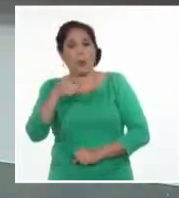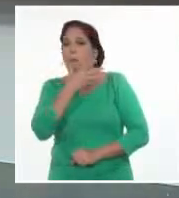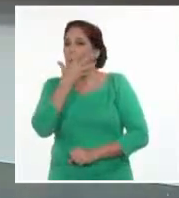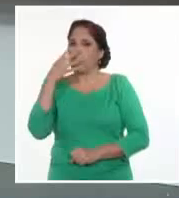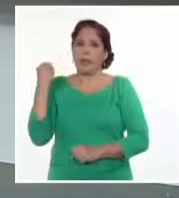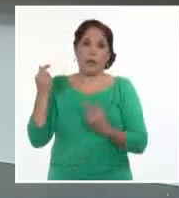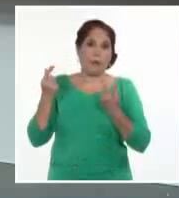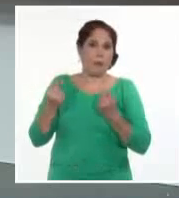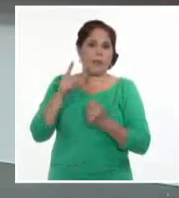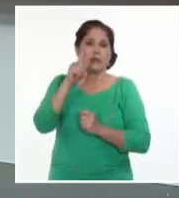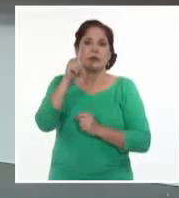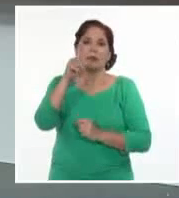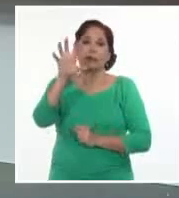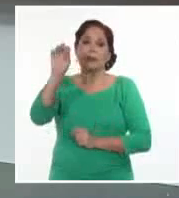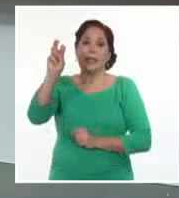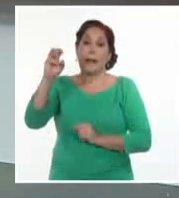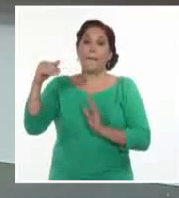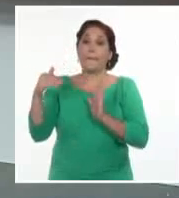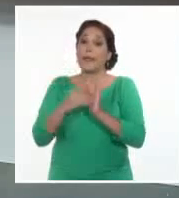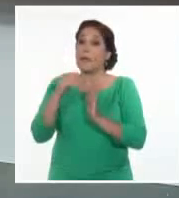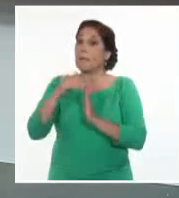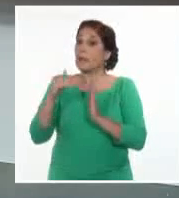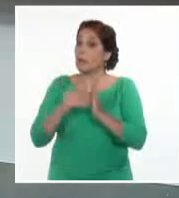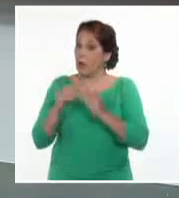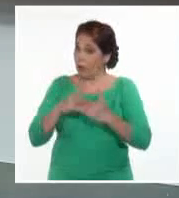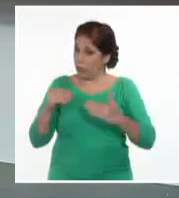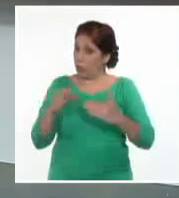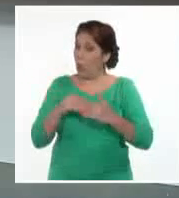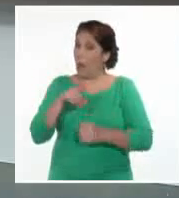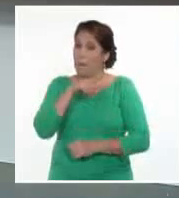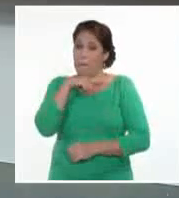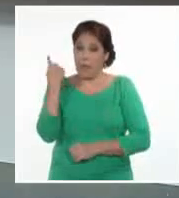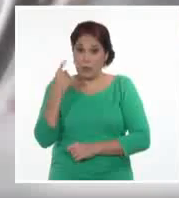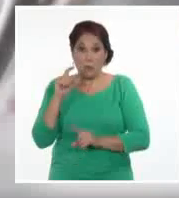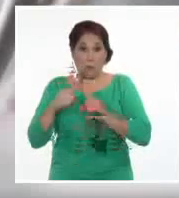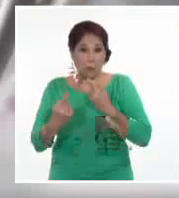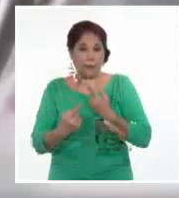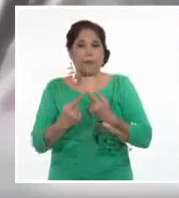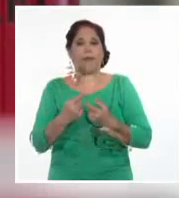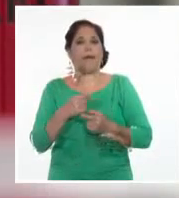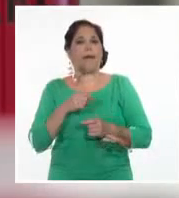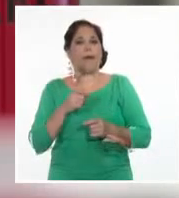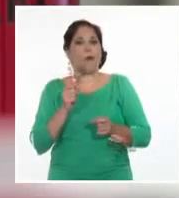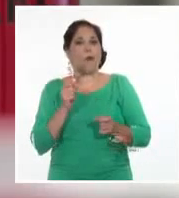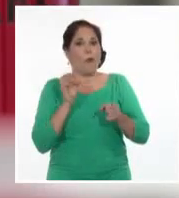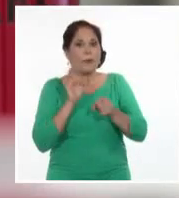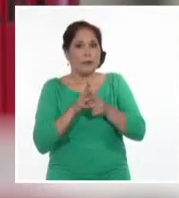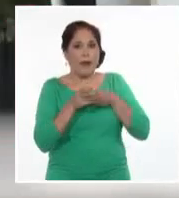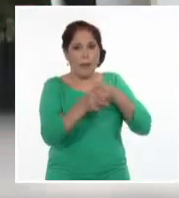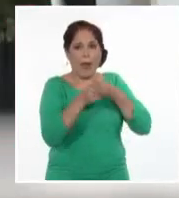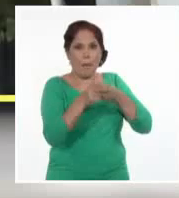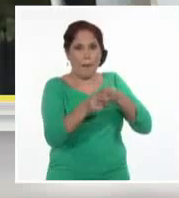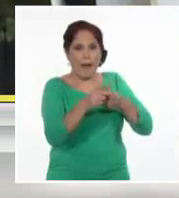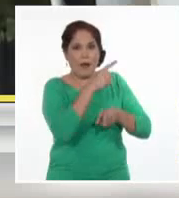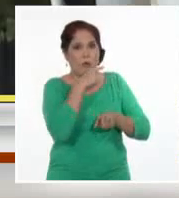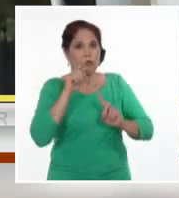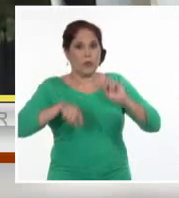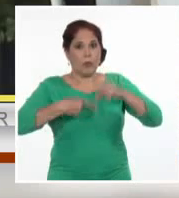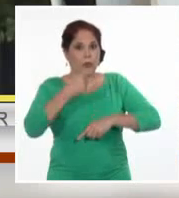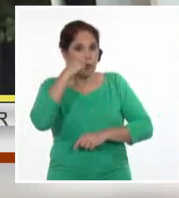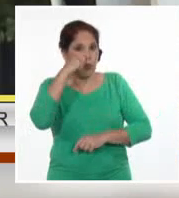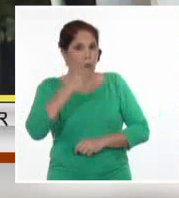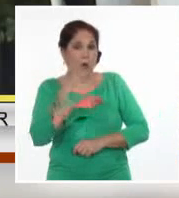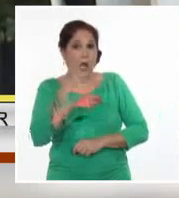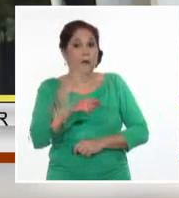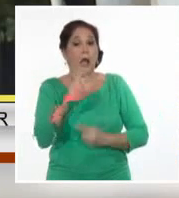más de 103.000 millones de dólares, según reportes de The New York Times. El informe del diario estadounidense señala que Rusia